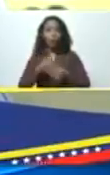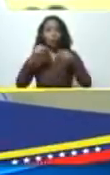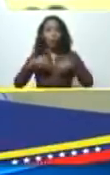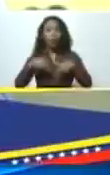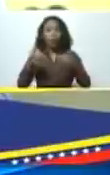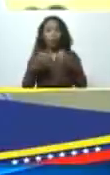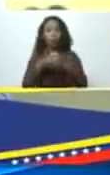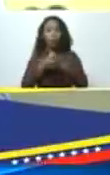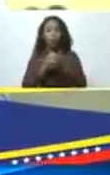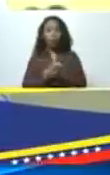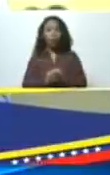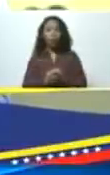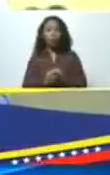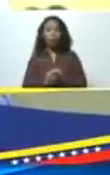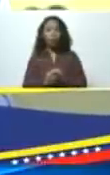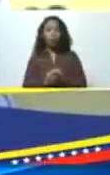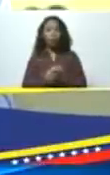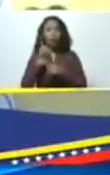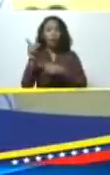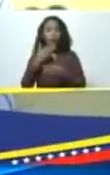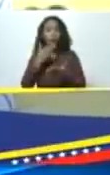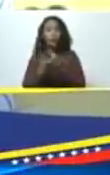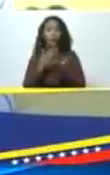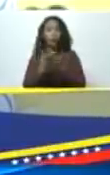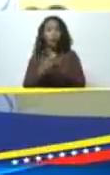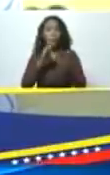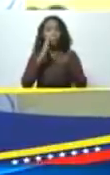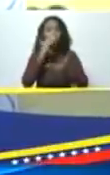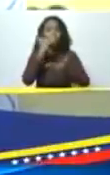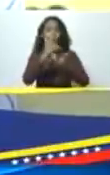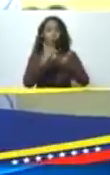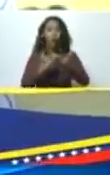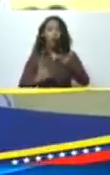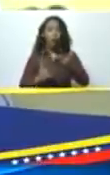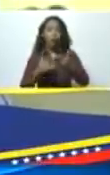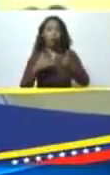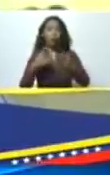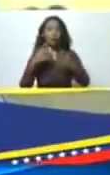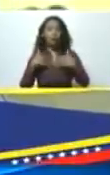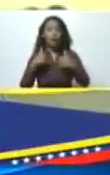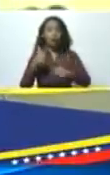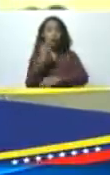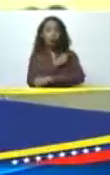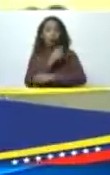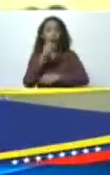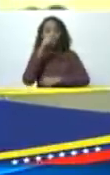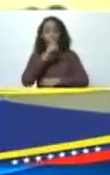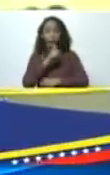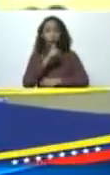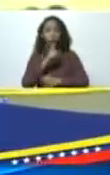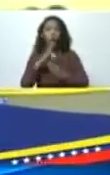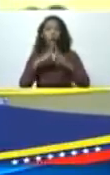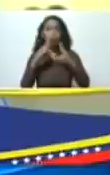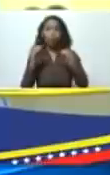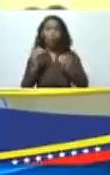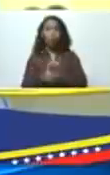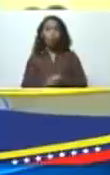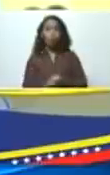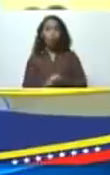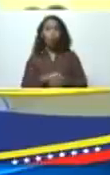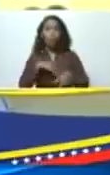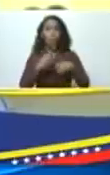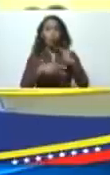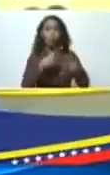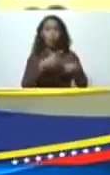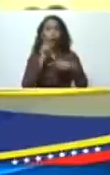sector. Igualmente, presidente, ellos nos han propuesto un programa sanitario para vacunar anualmente a toda la